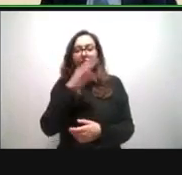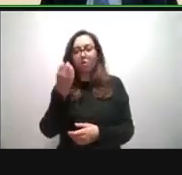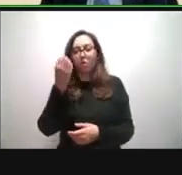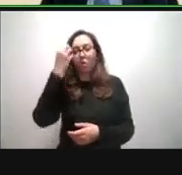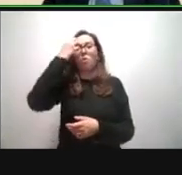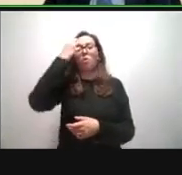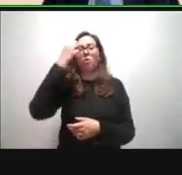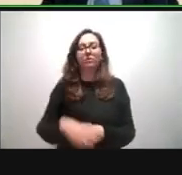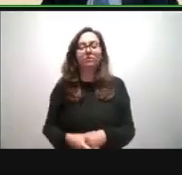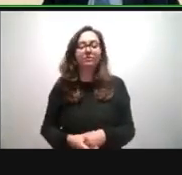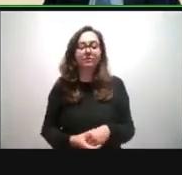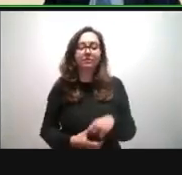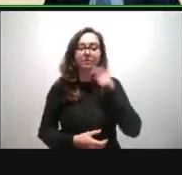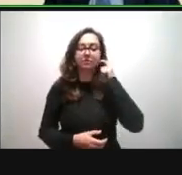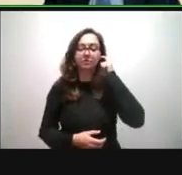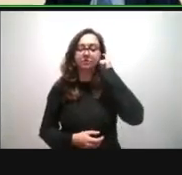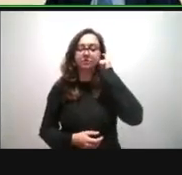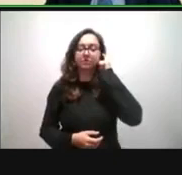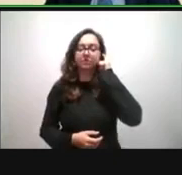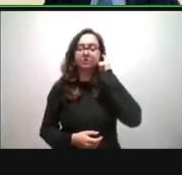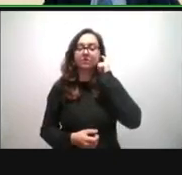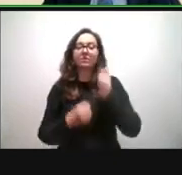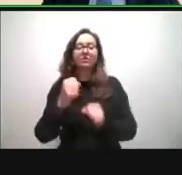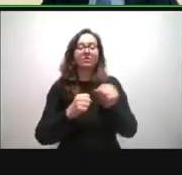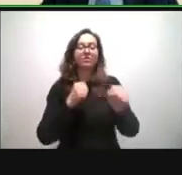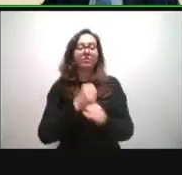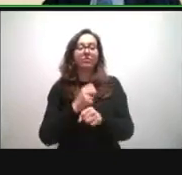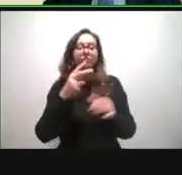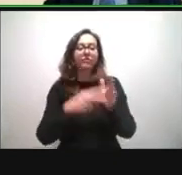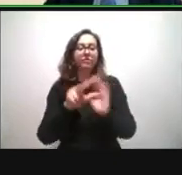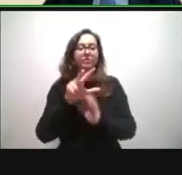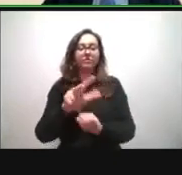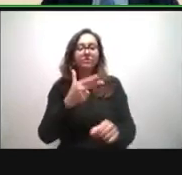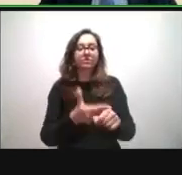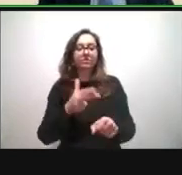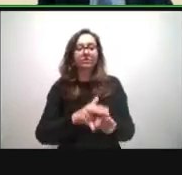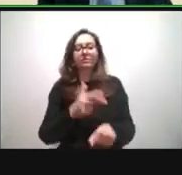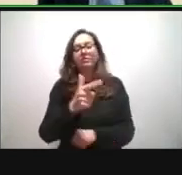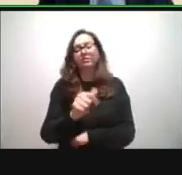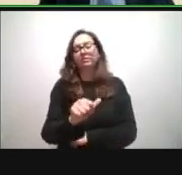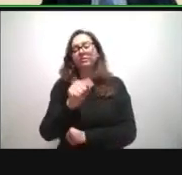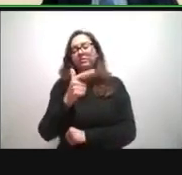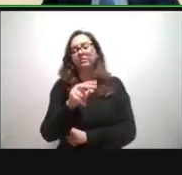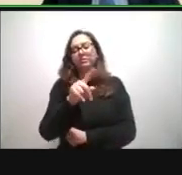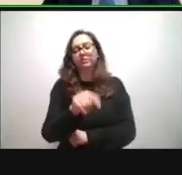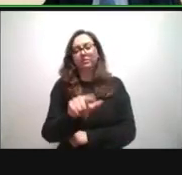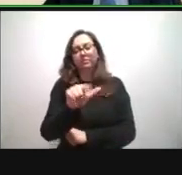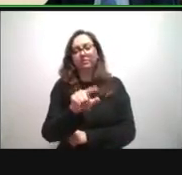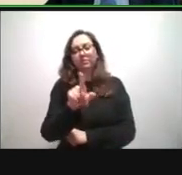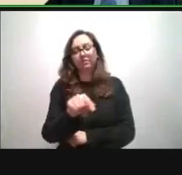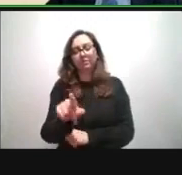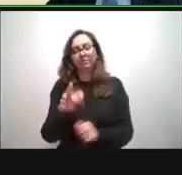Gia González, en el 2018, cumplimos 40 años de haber iniciado la clínica de cirugía